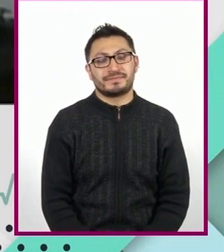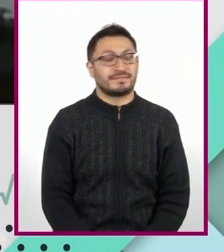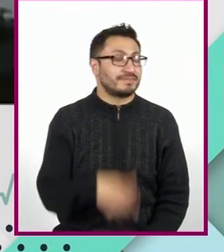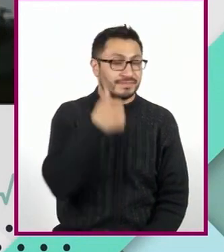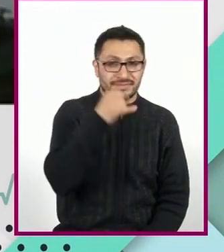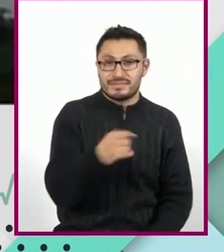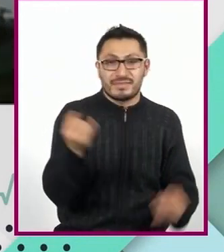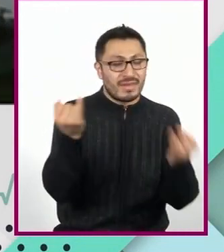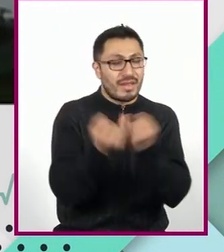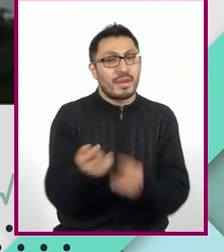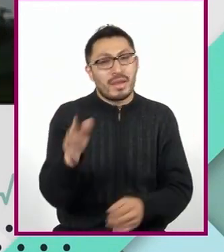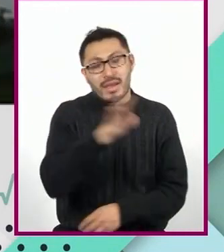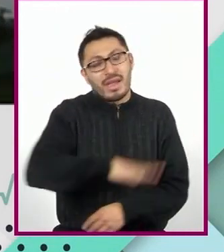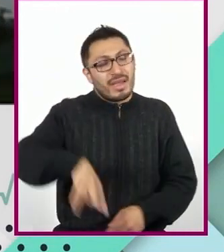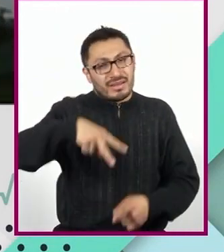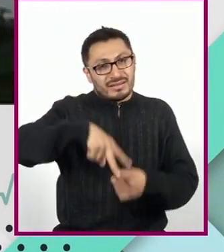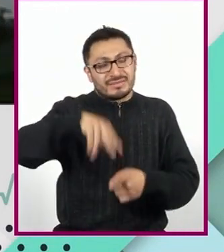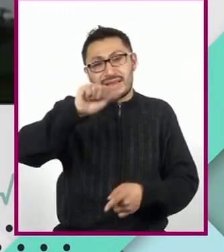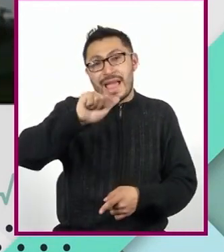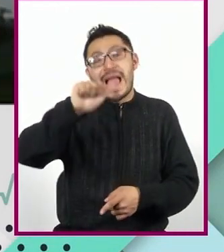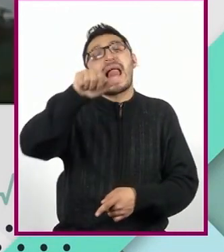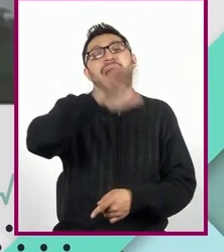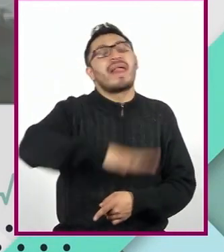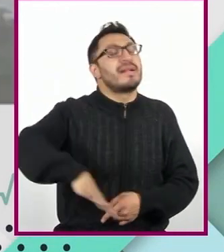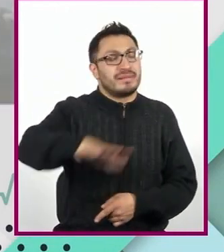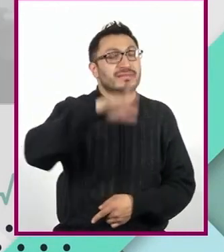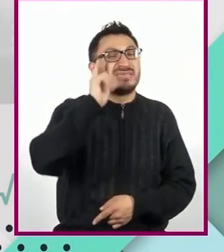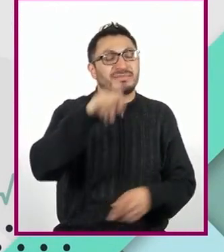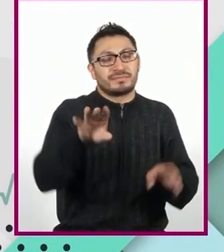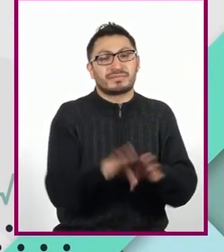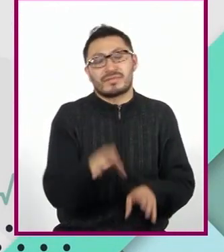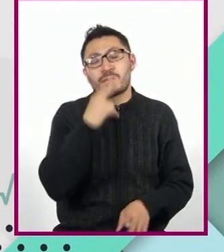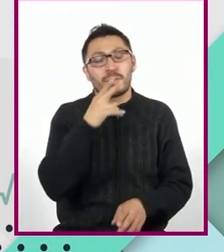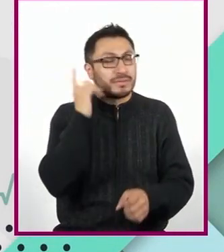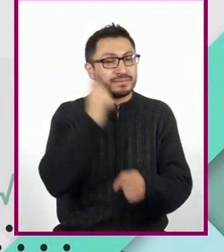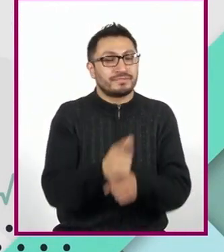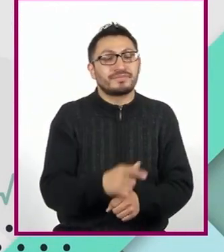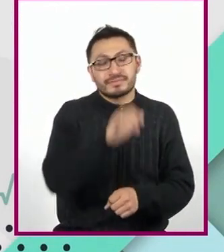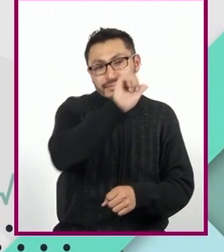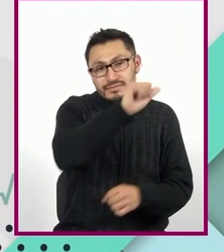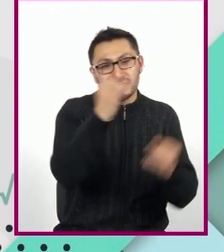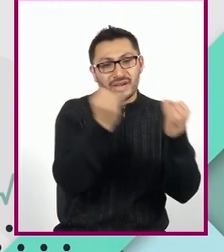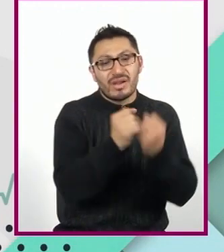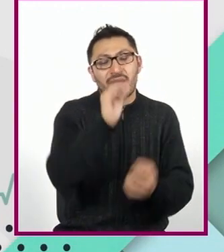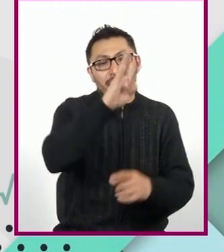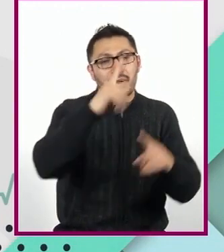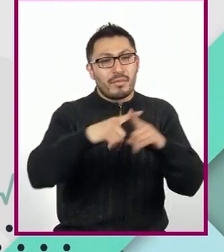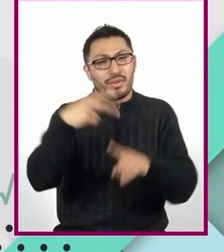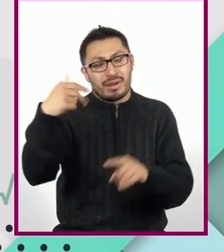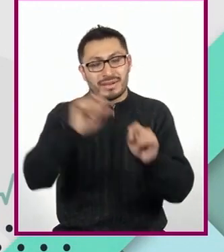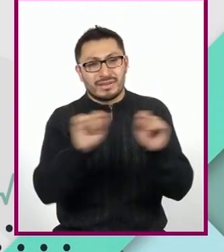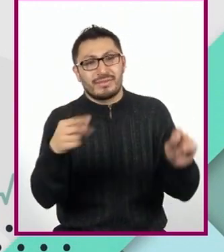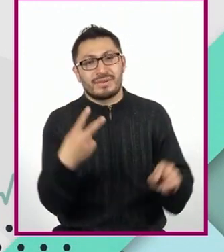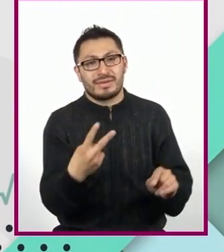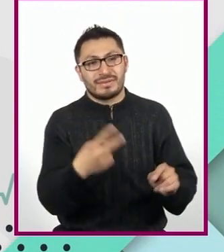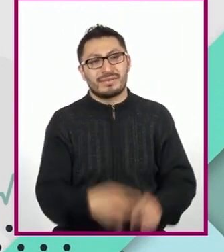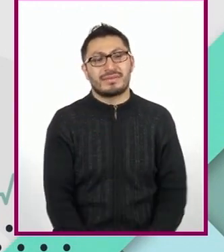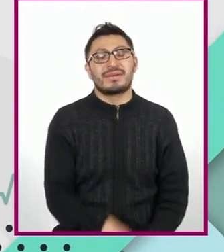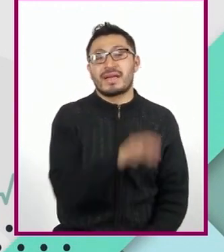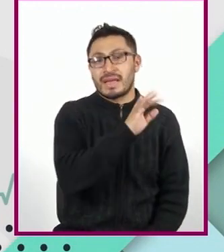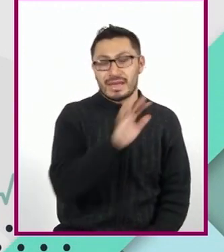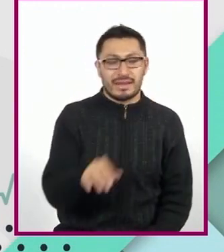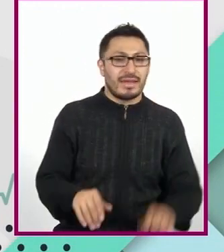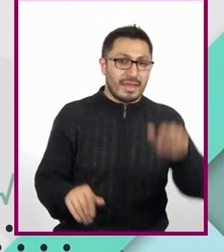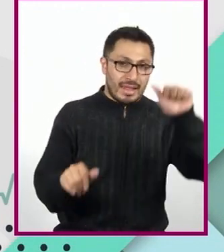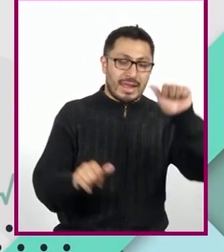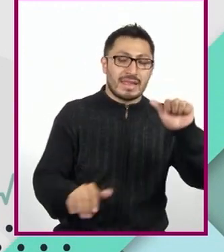Asimismo, el triángulo posee un área, la cual podemos obtener mediante la fórmula A igual B por H sobre 2. Se lee